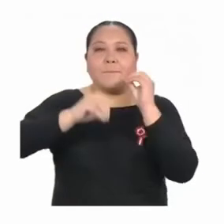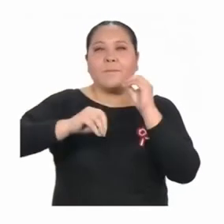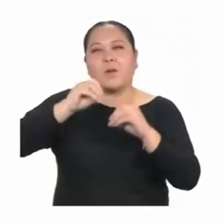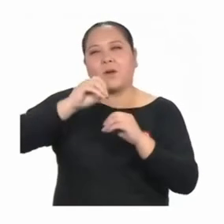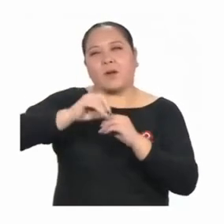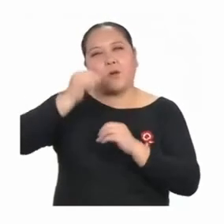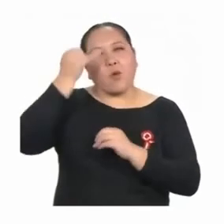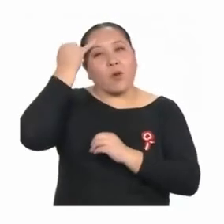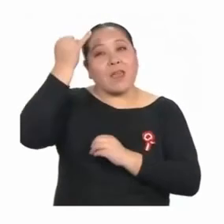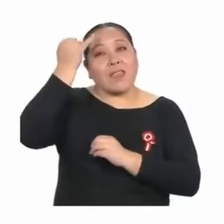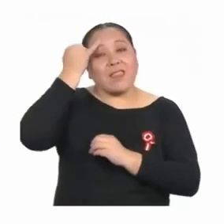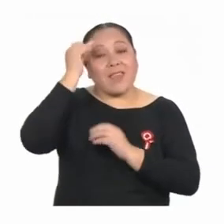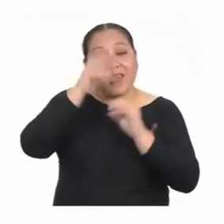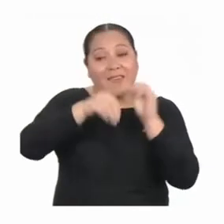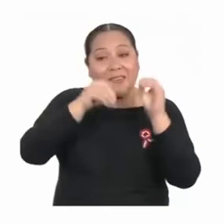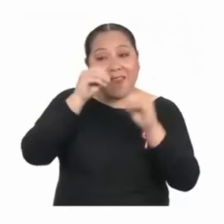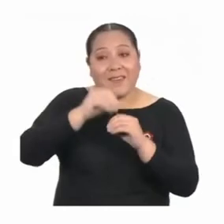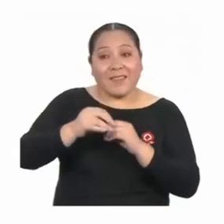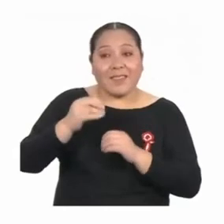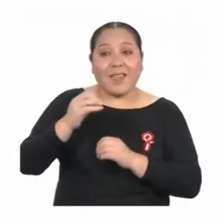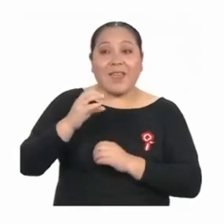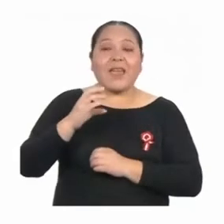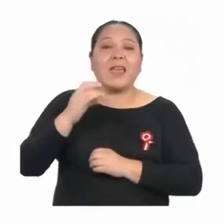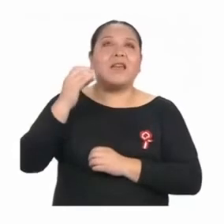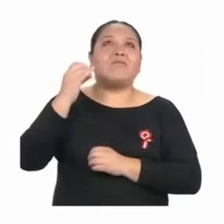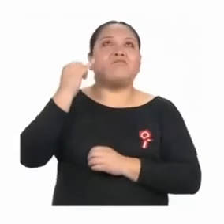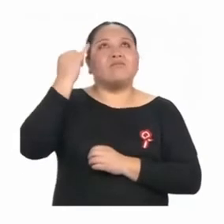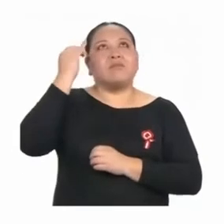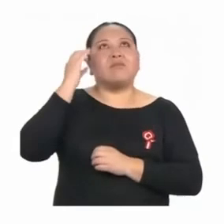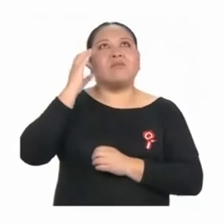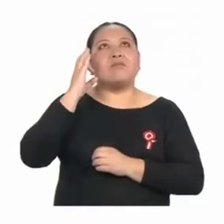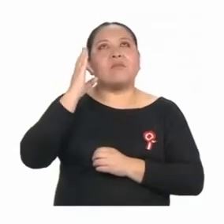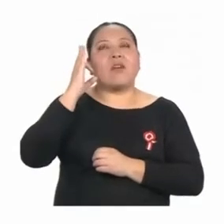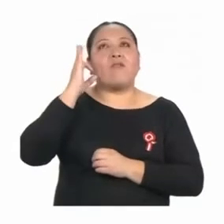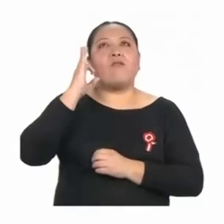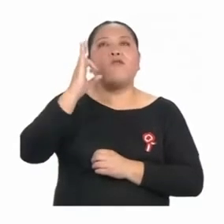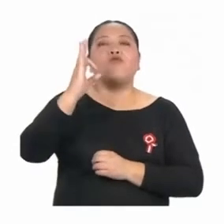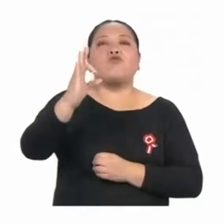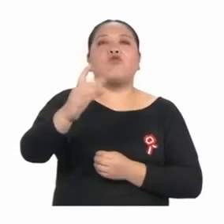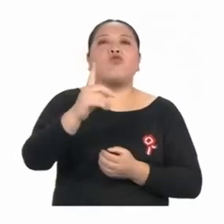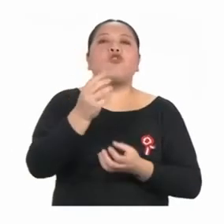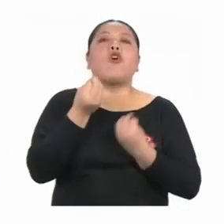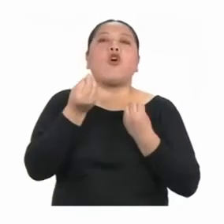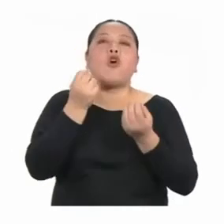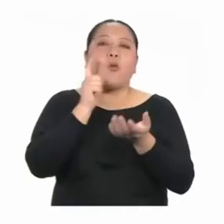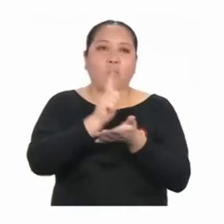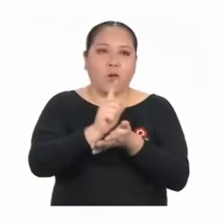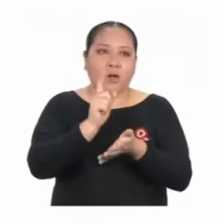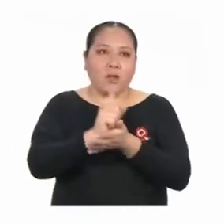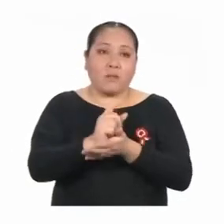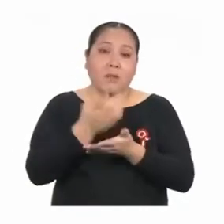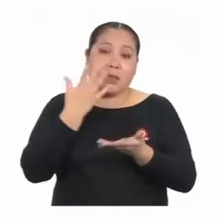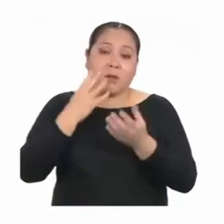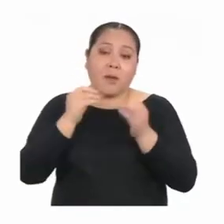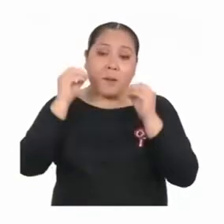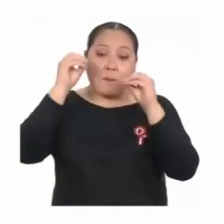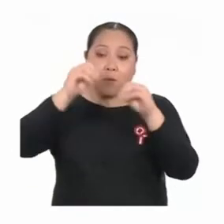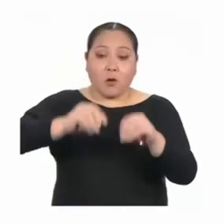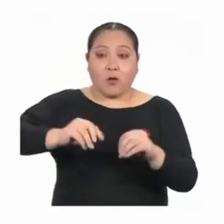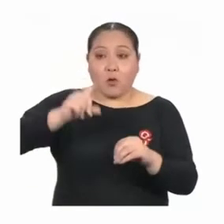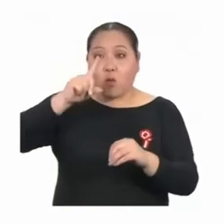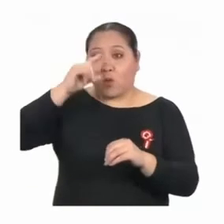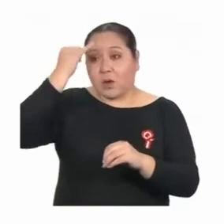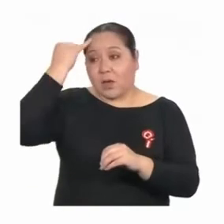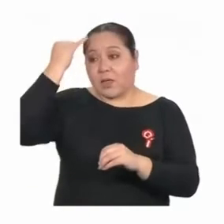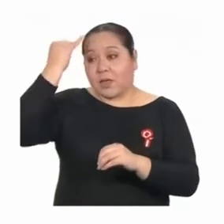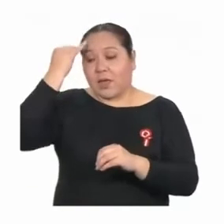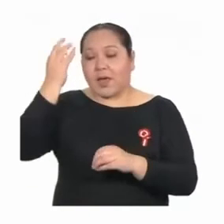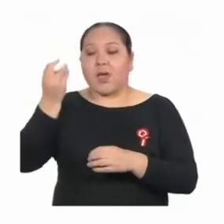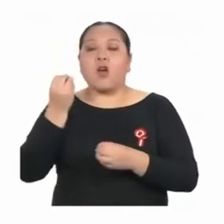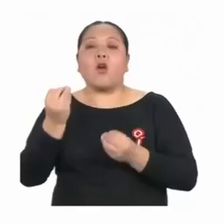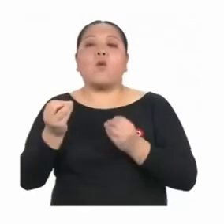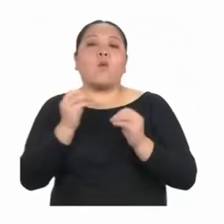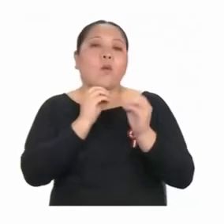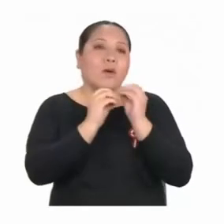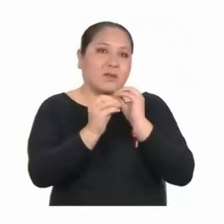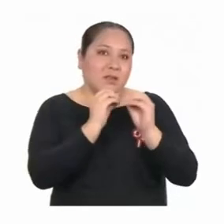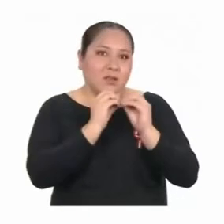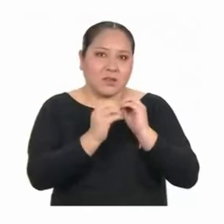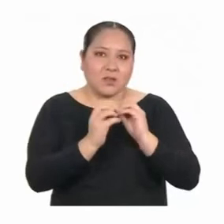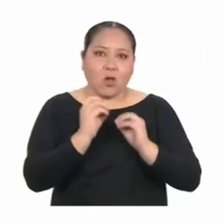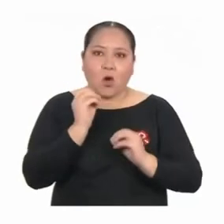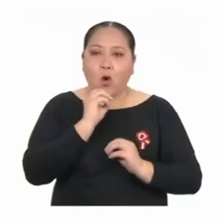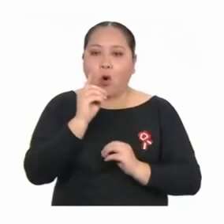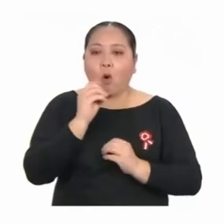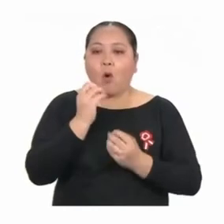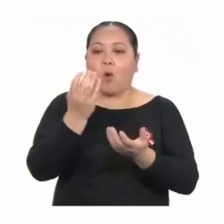Lima del futuro que ha descrito en la primera parte. Puede ser que plantee una idea y nos cuente cómo la va a llevar a cabo. O puede ser también